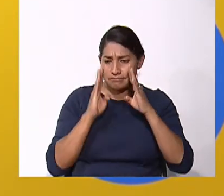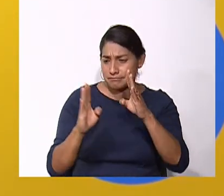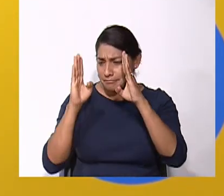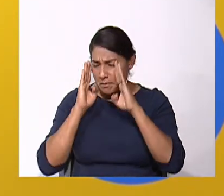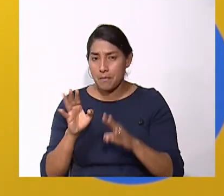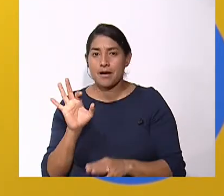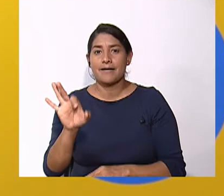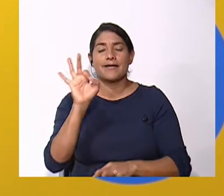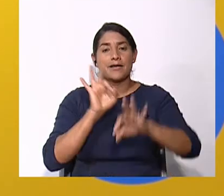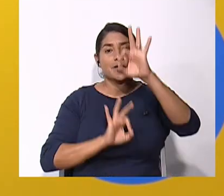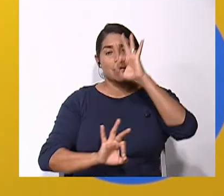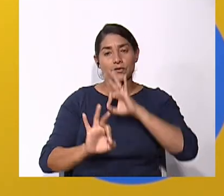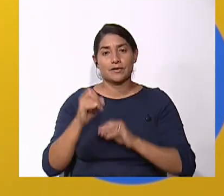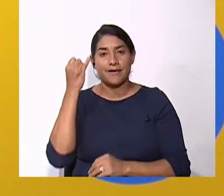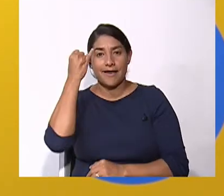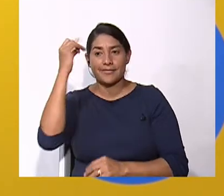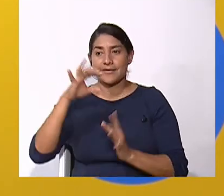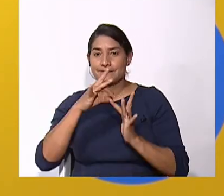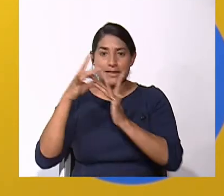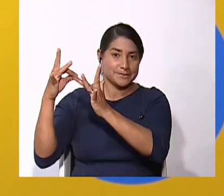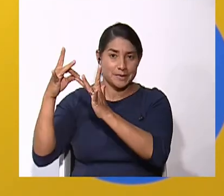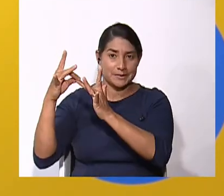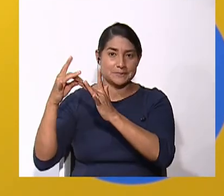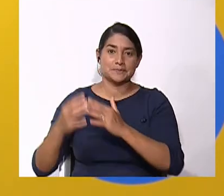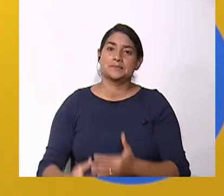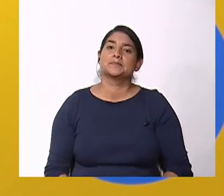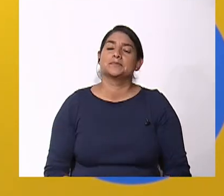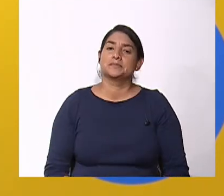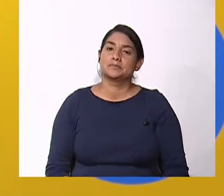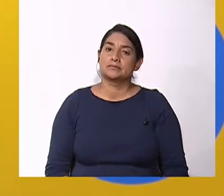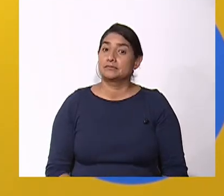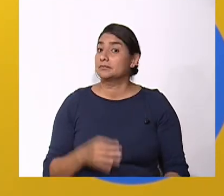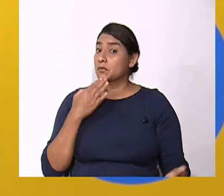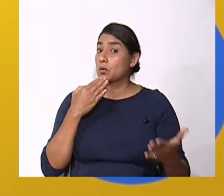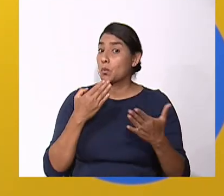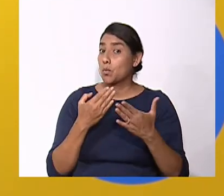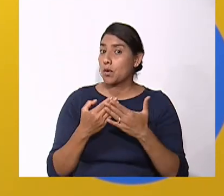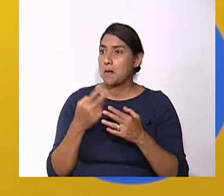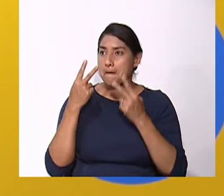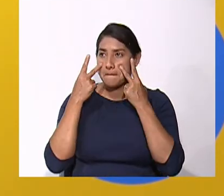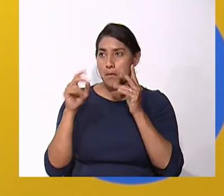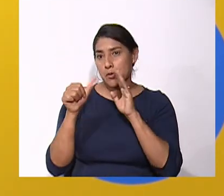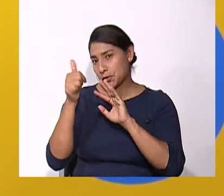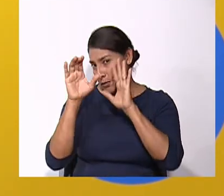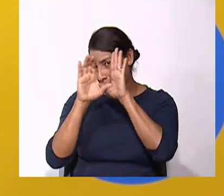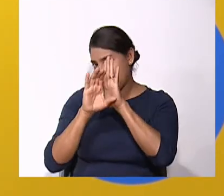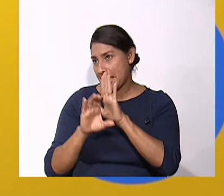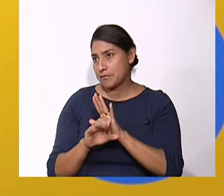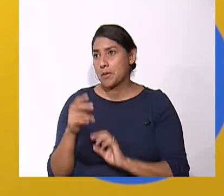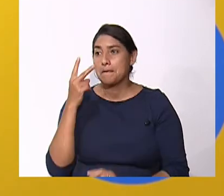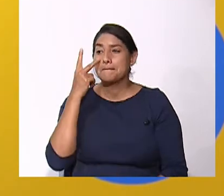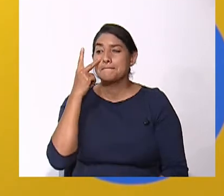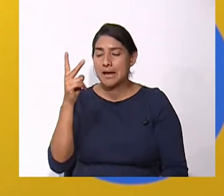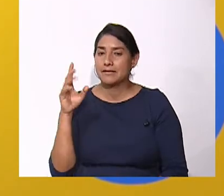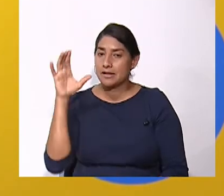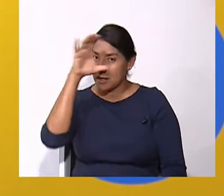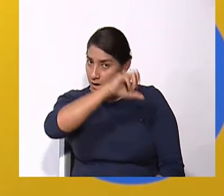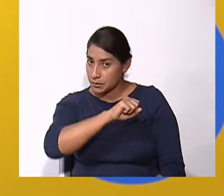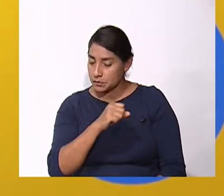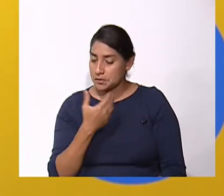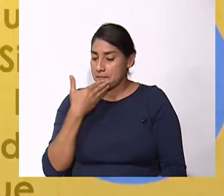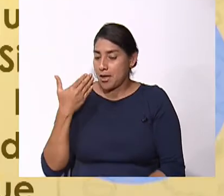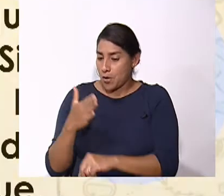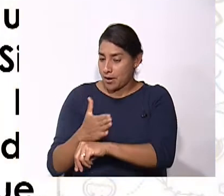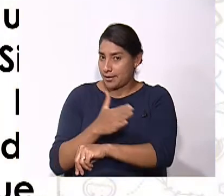para encontrar la idea fundamental. Bueno, veamos otro ejemplo para ver si lo logramos